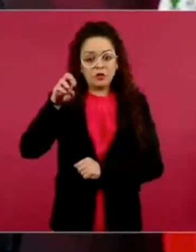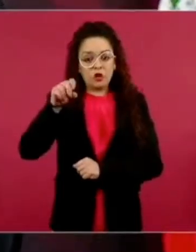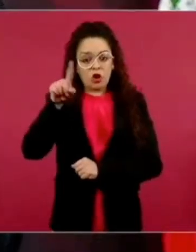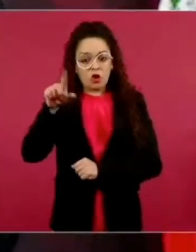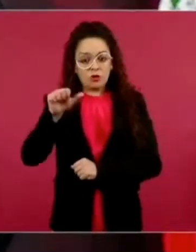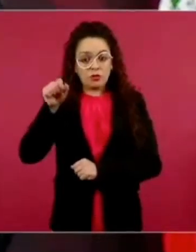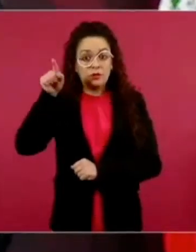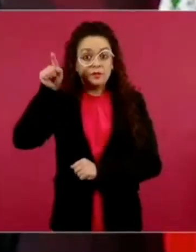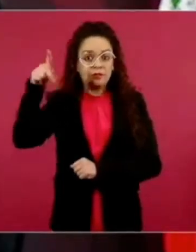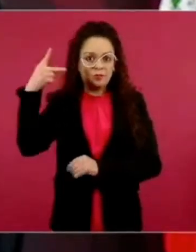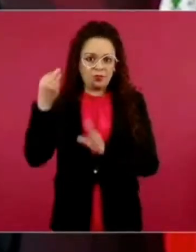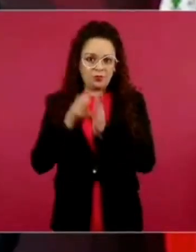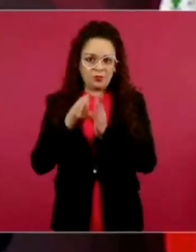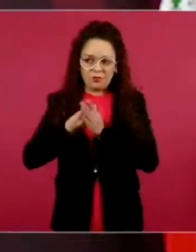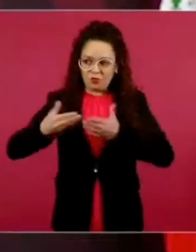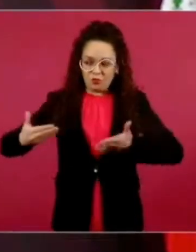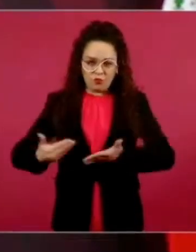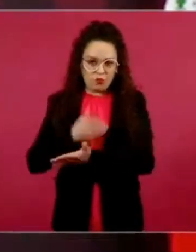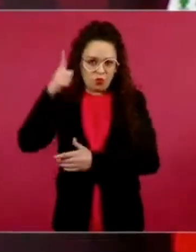oaxaqueño, ismeño,